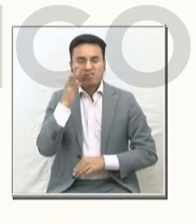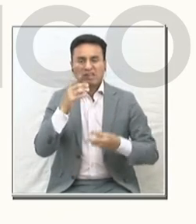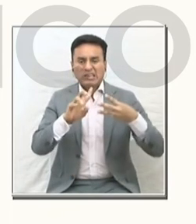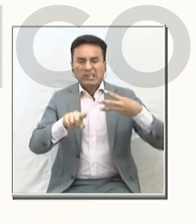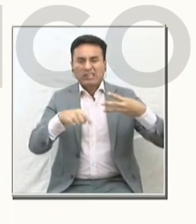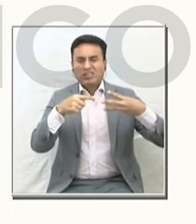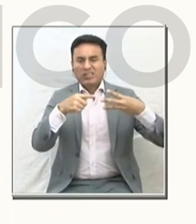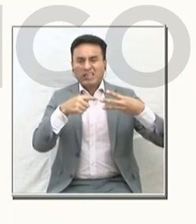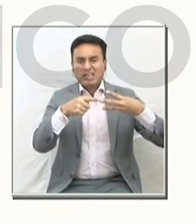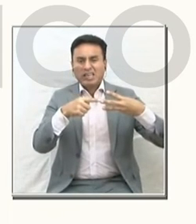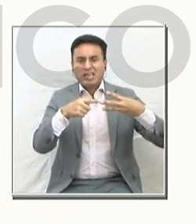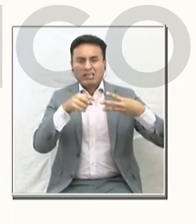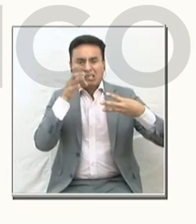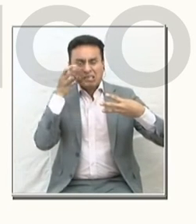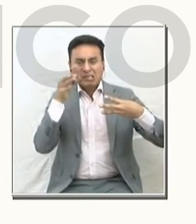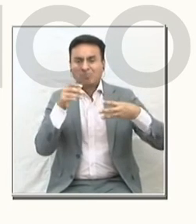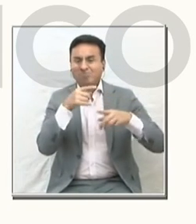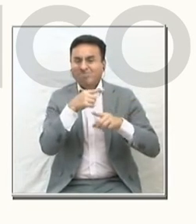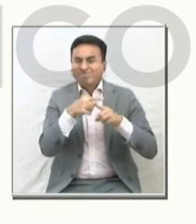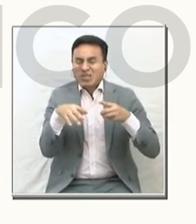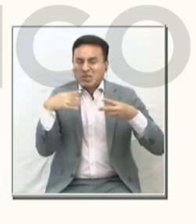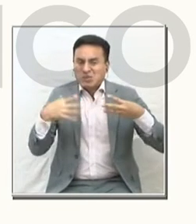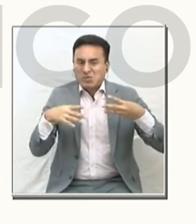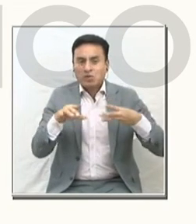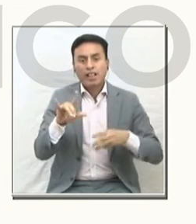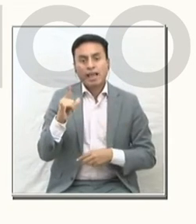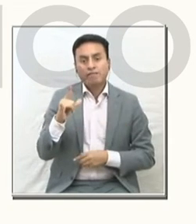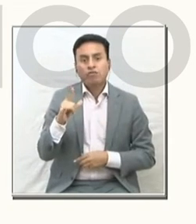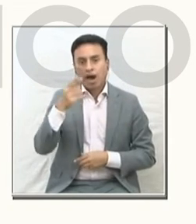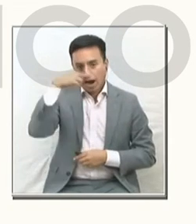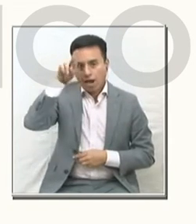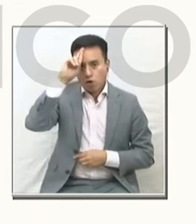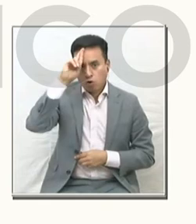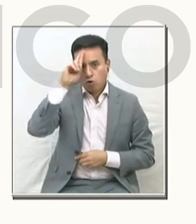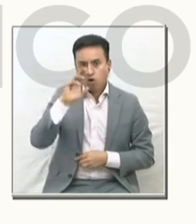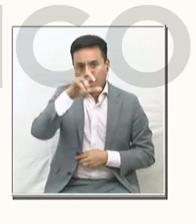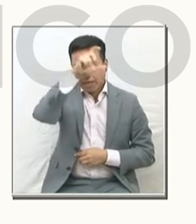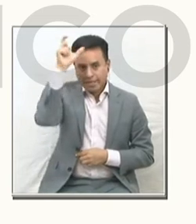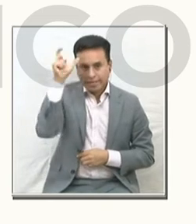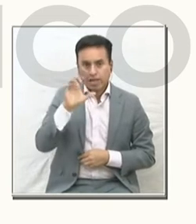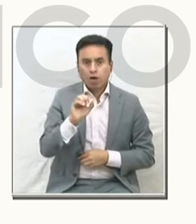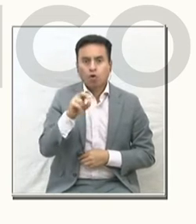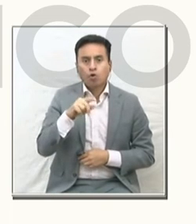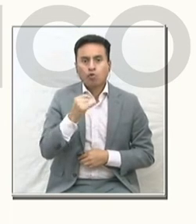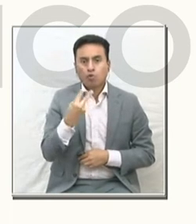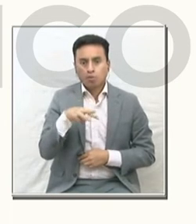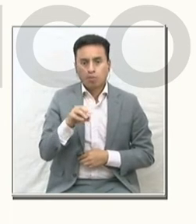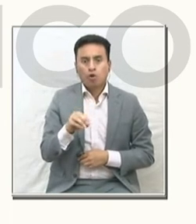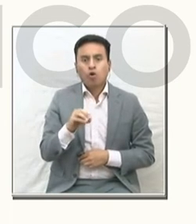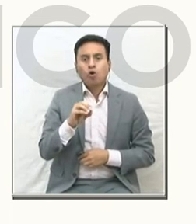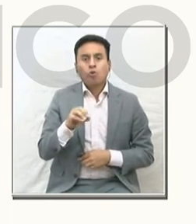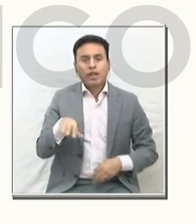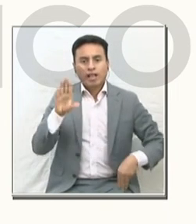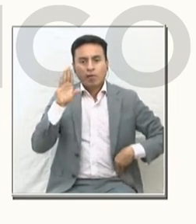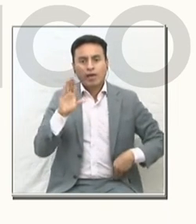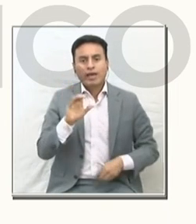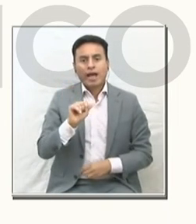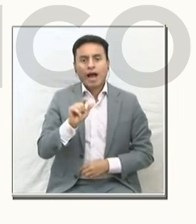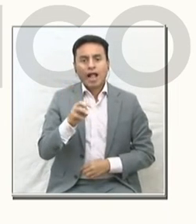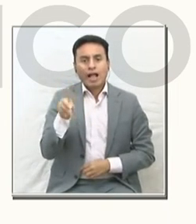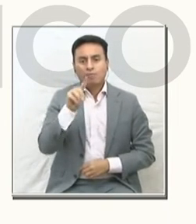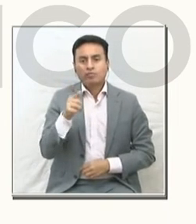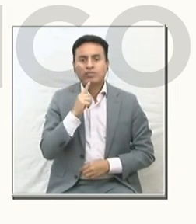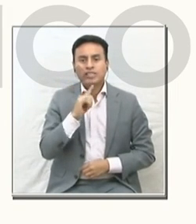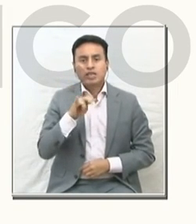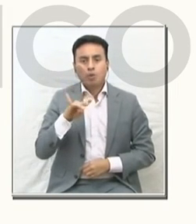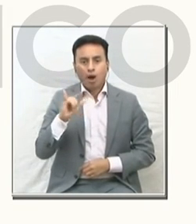retroceden a fase de medio impacto sanitario Lebu, Arauco, Cañete, Contulmo, Curanilahue, Los Álamos y